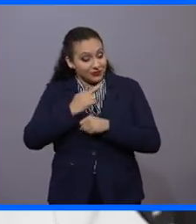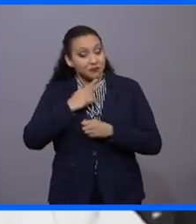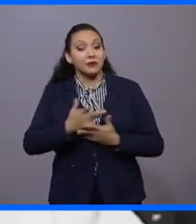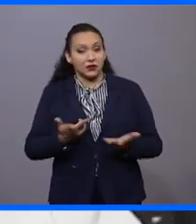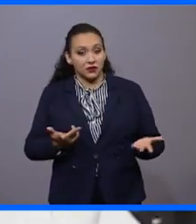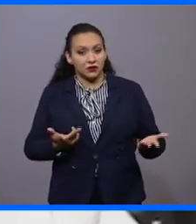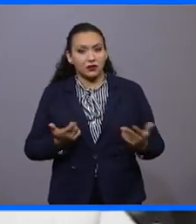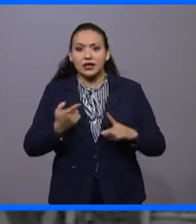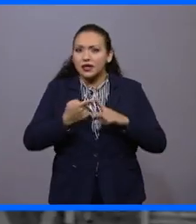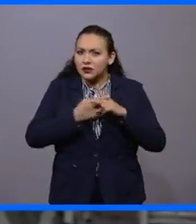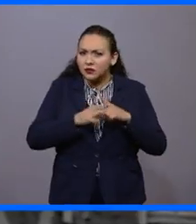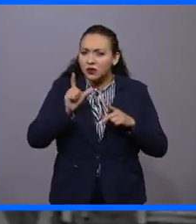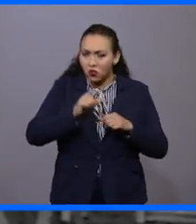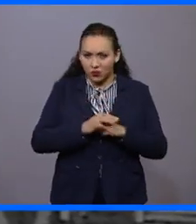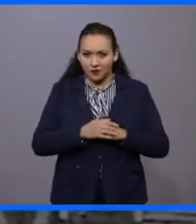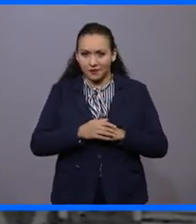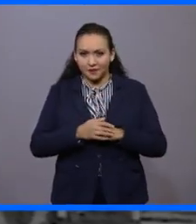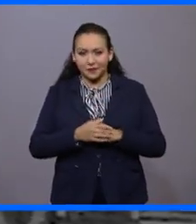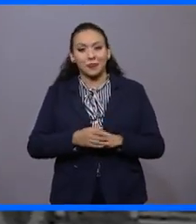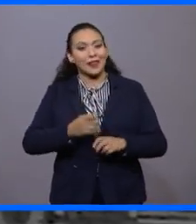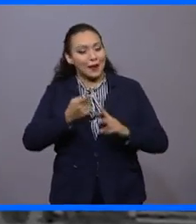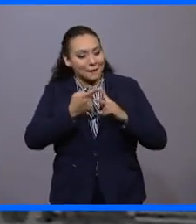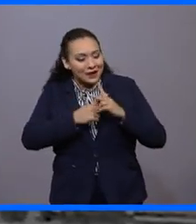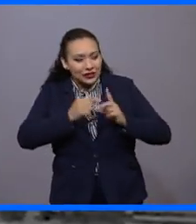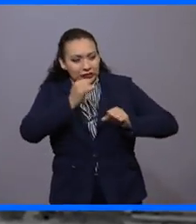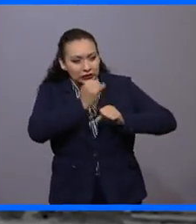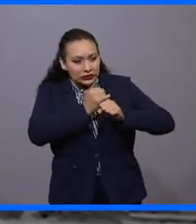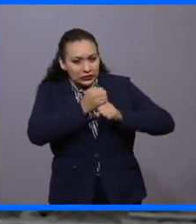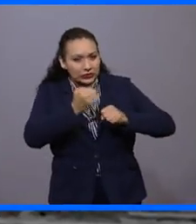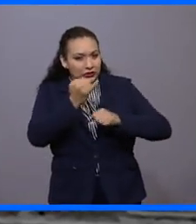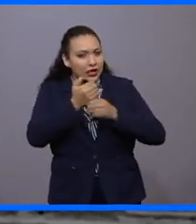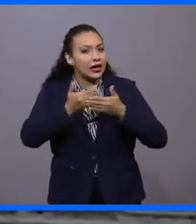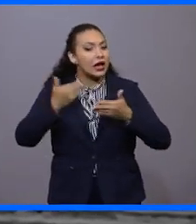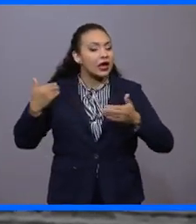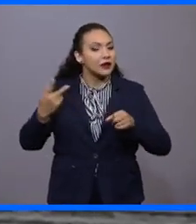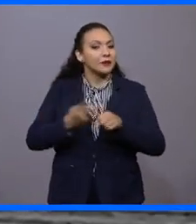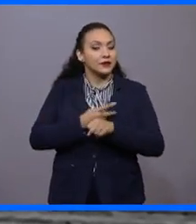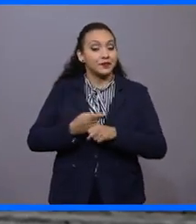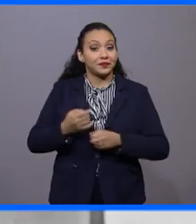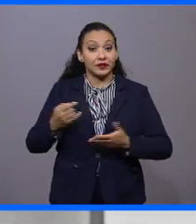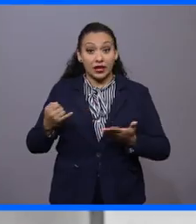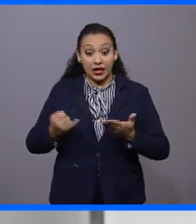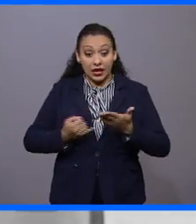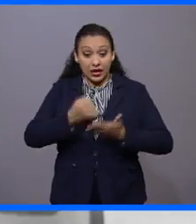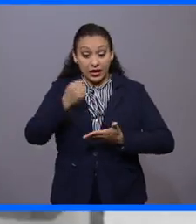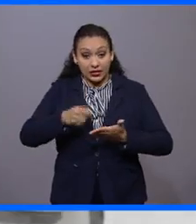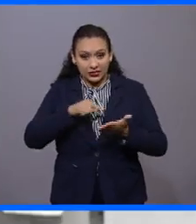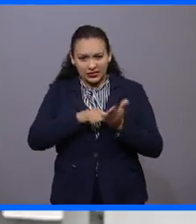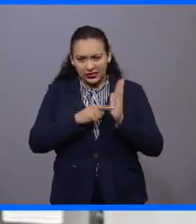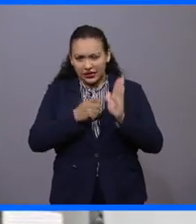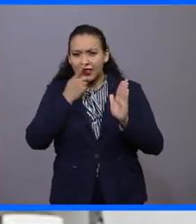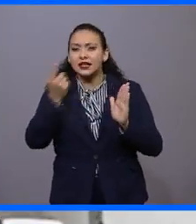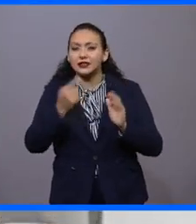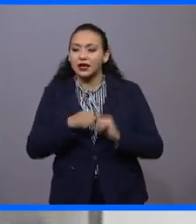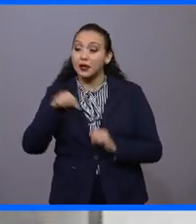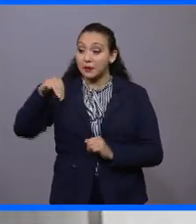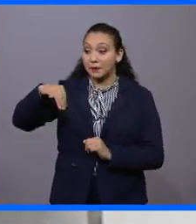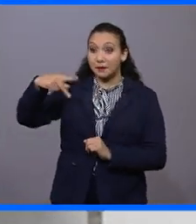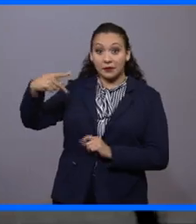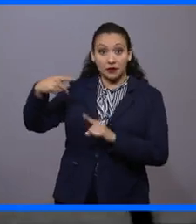misma que inicia con la apertura de la averiguación previa. La sala precisó que la sentencia implicaba que el Ministerio